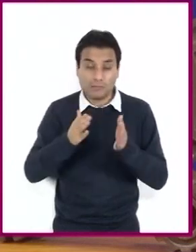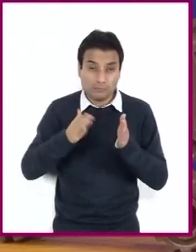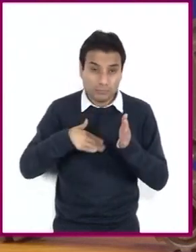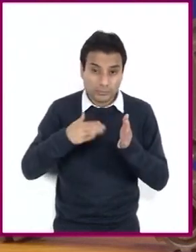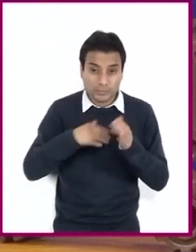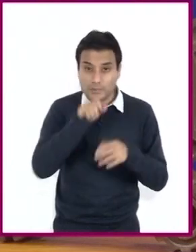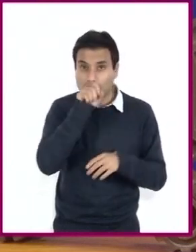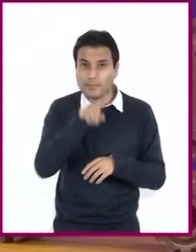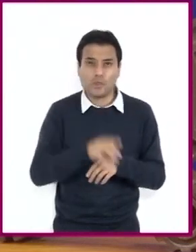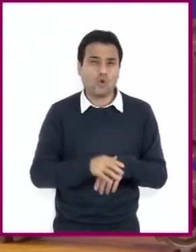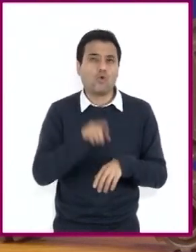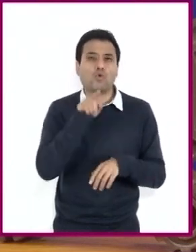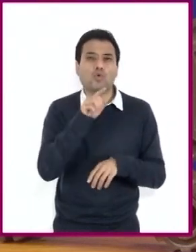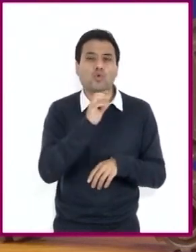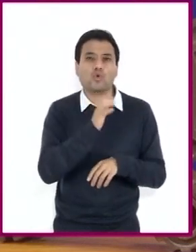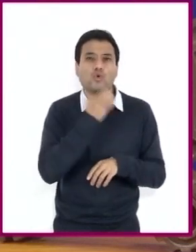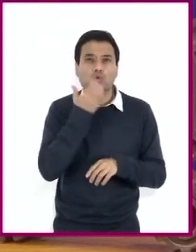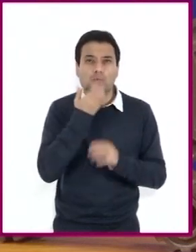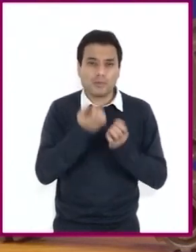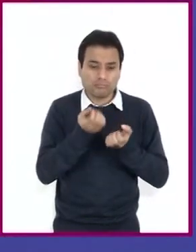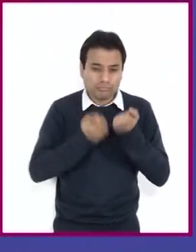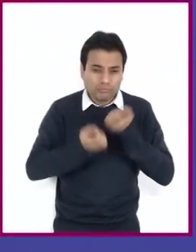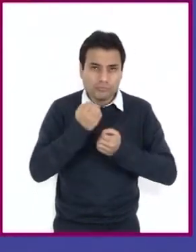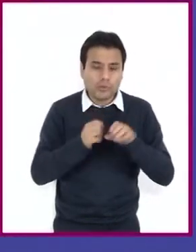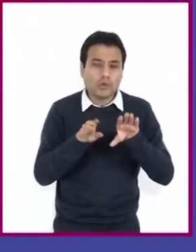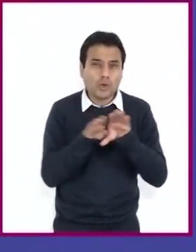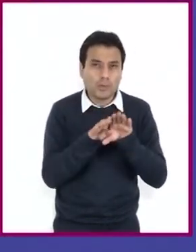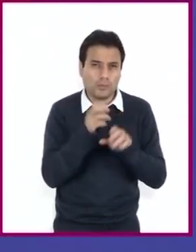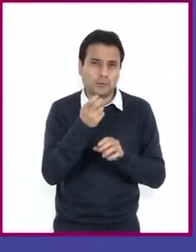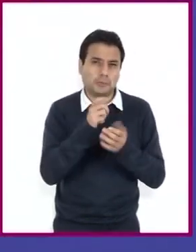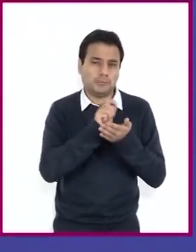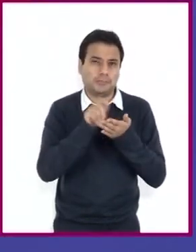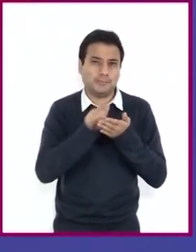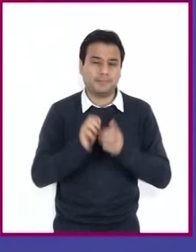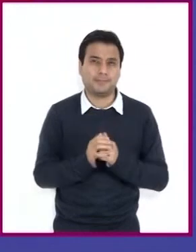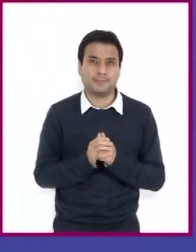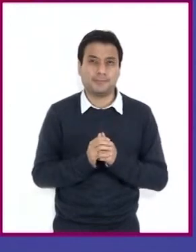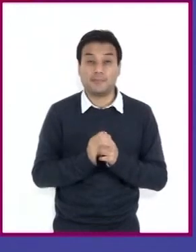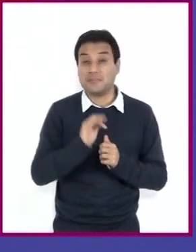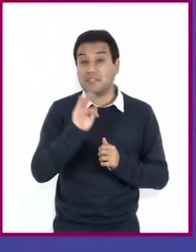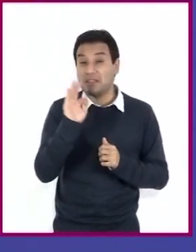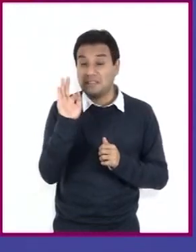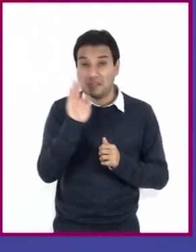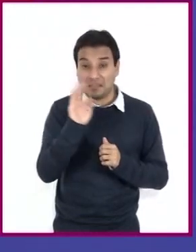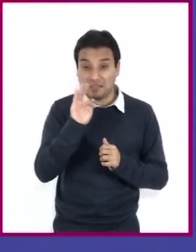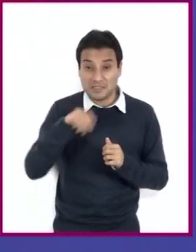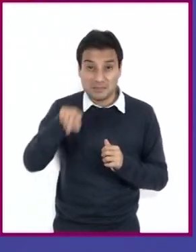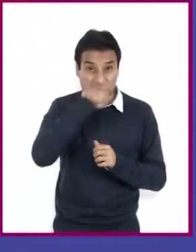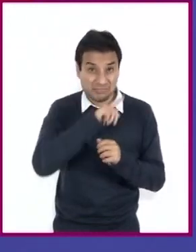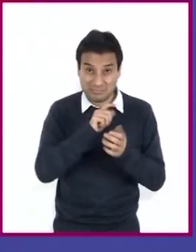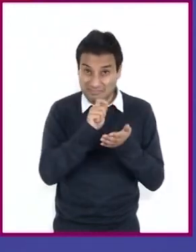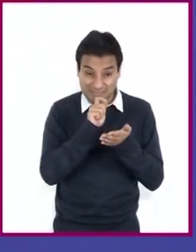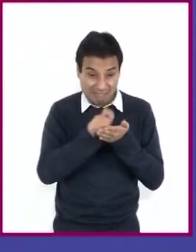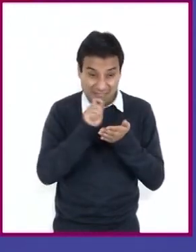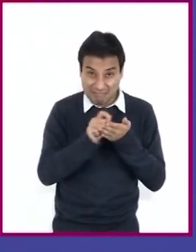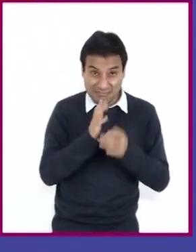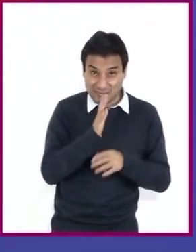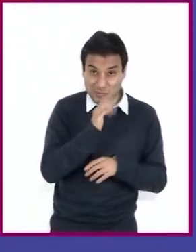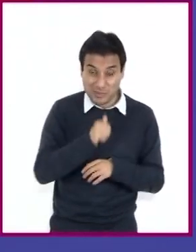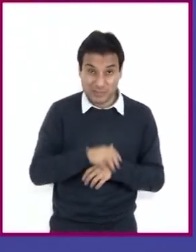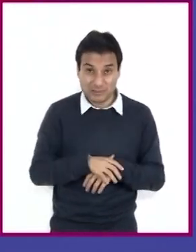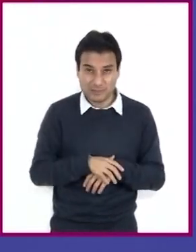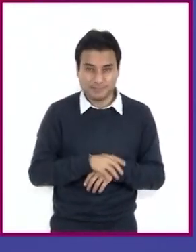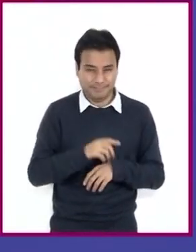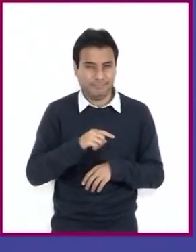su rutina de acondicionamiento físico. Si por alguna razón no pudieron escribir todas sus observaciones,